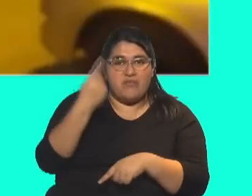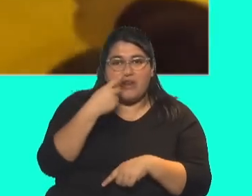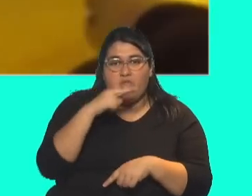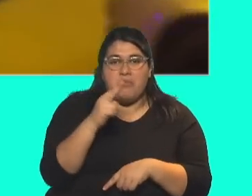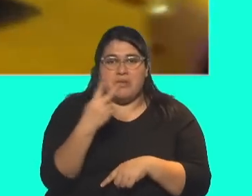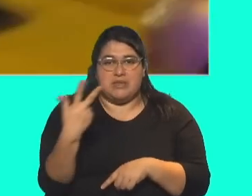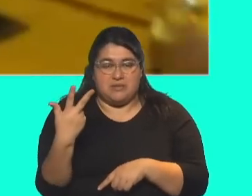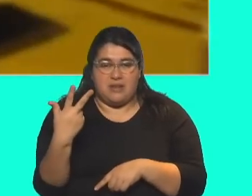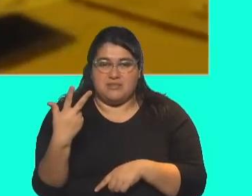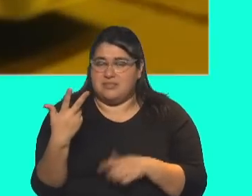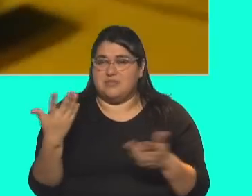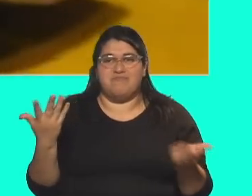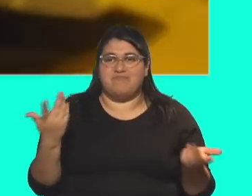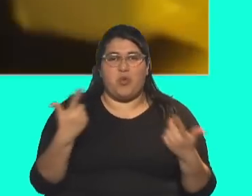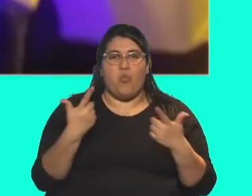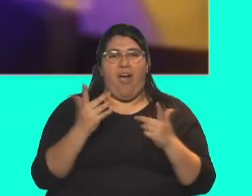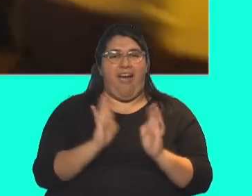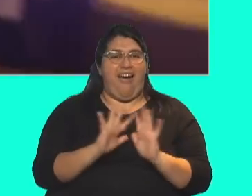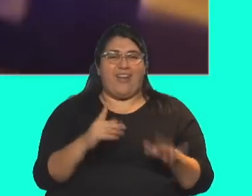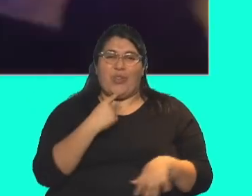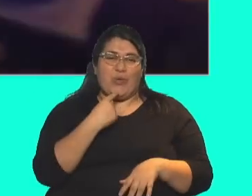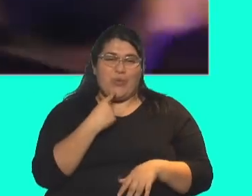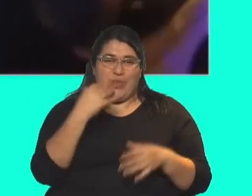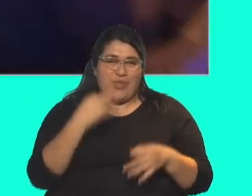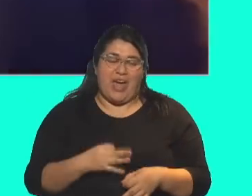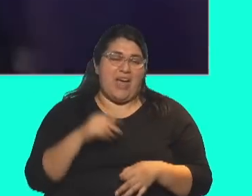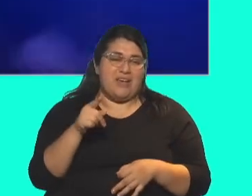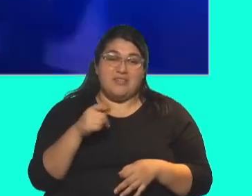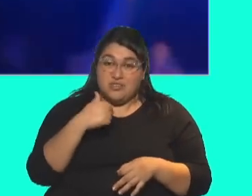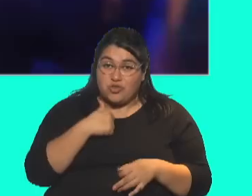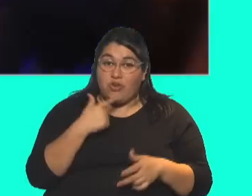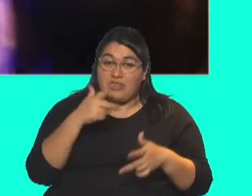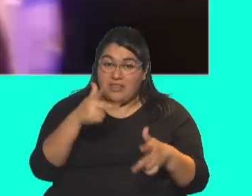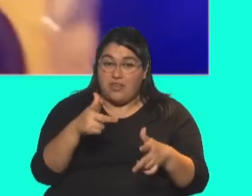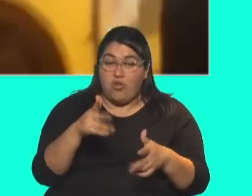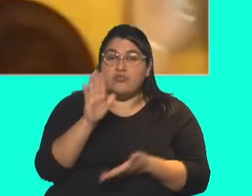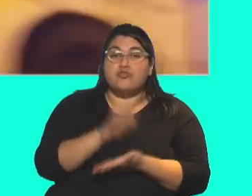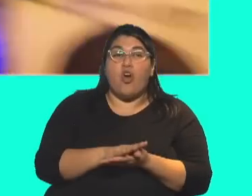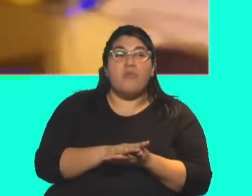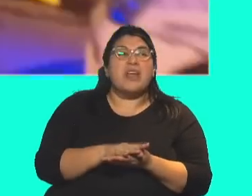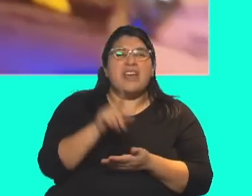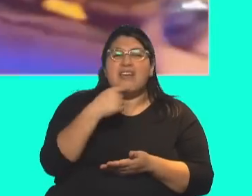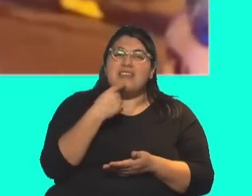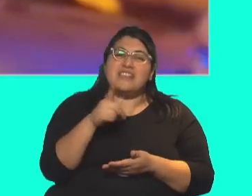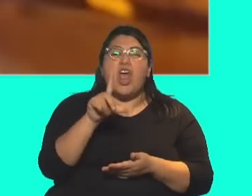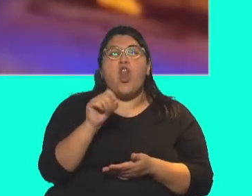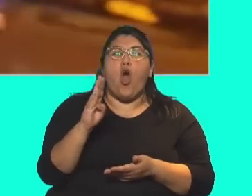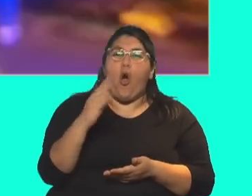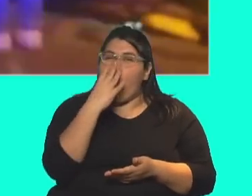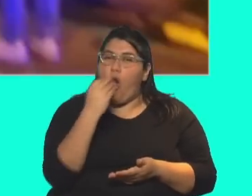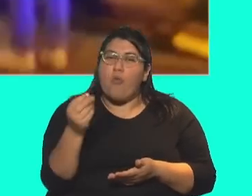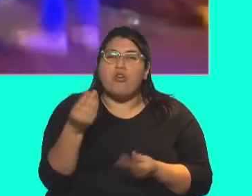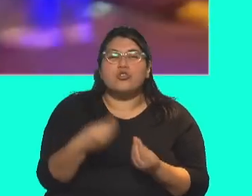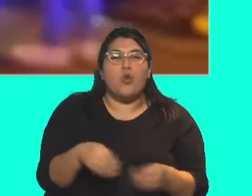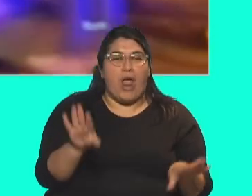no tengo ninguna duda de que acá la teoría vuelvo a insistir del lobo suelto es una paparruchada